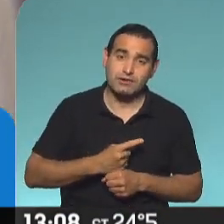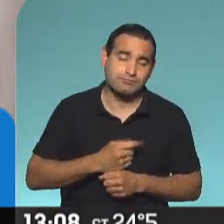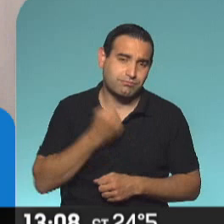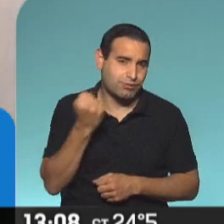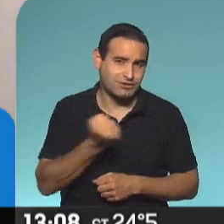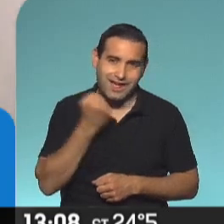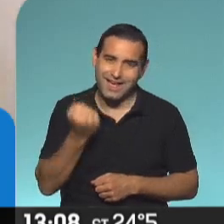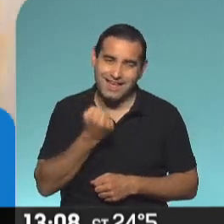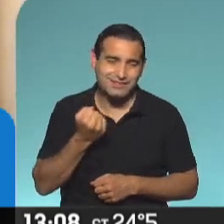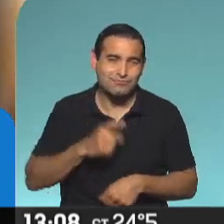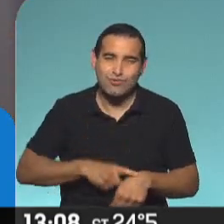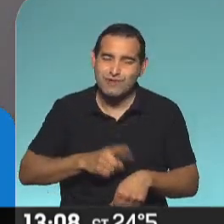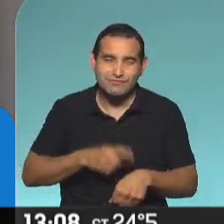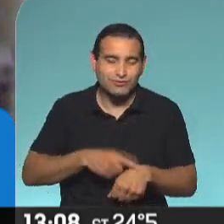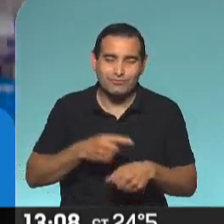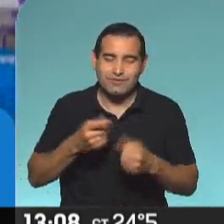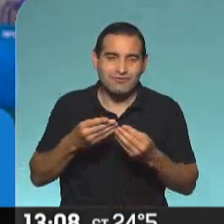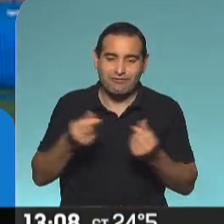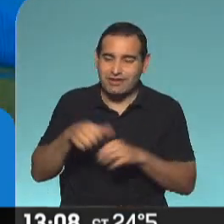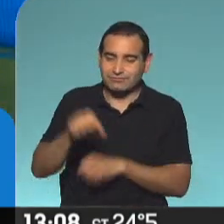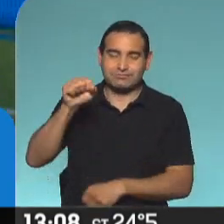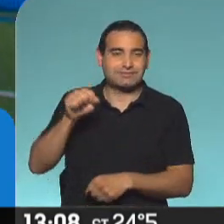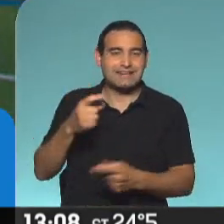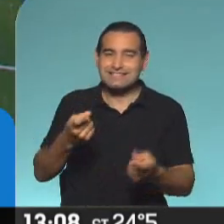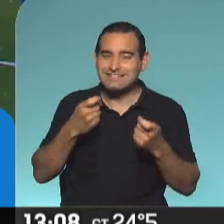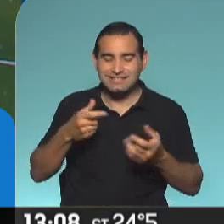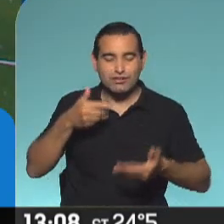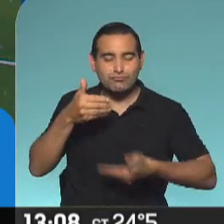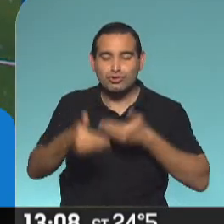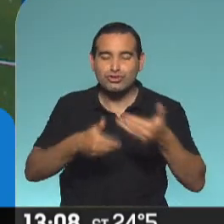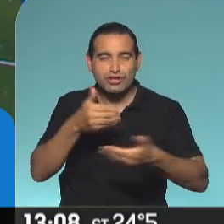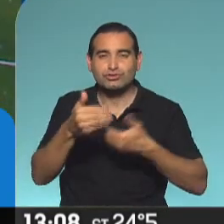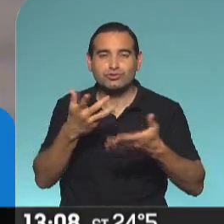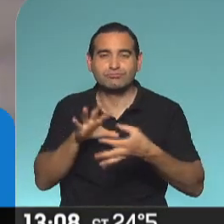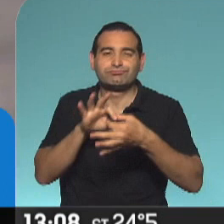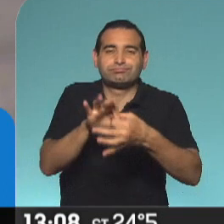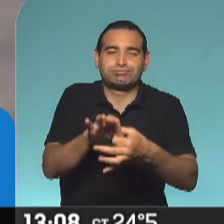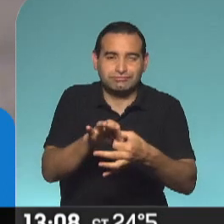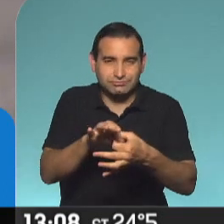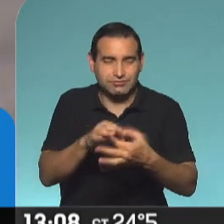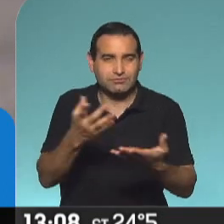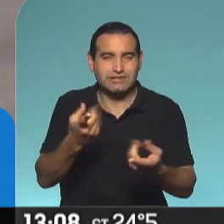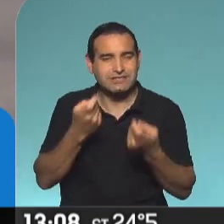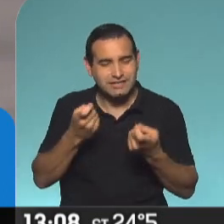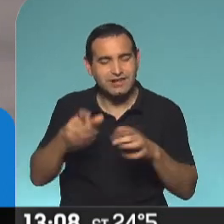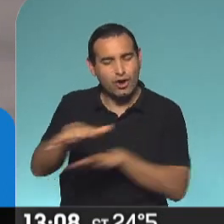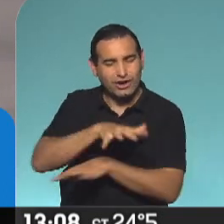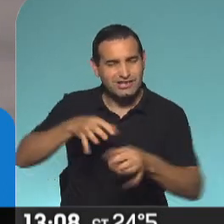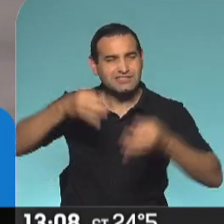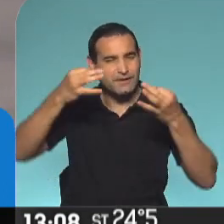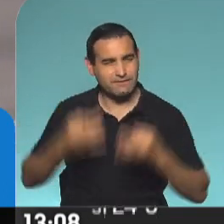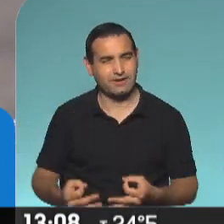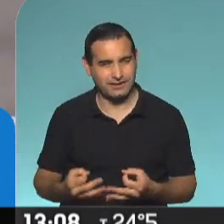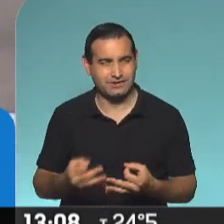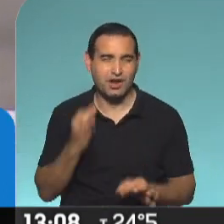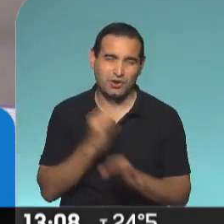de la vida momentos de cierre que requieren un proceso de revinculación y de un liderazgo y una organización de